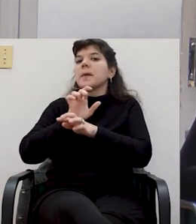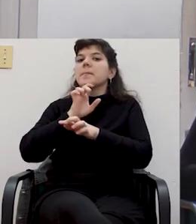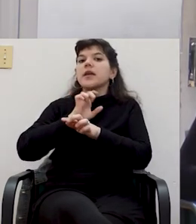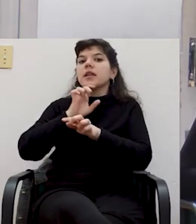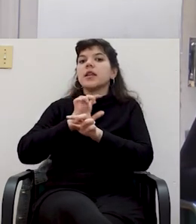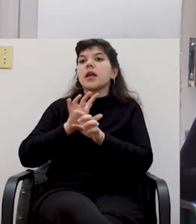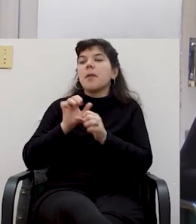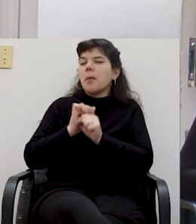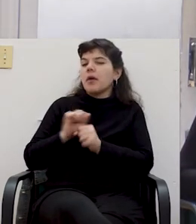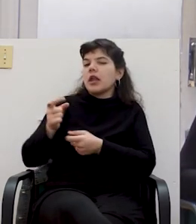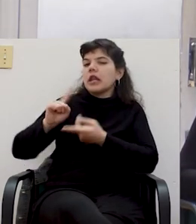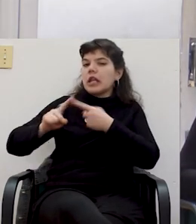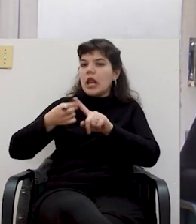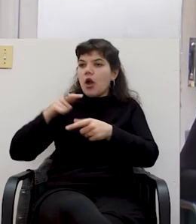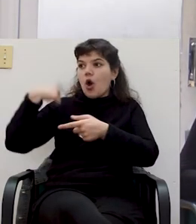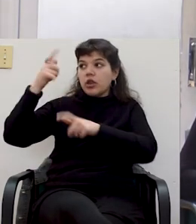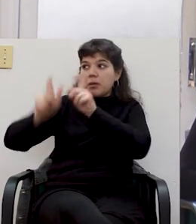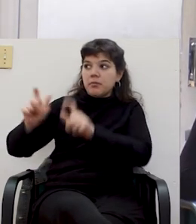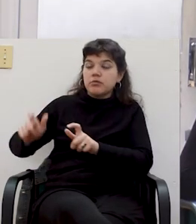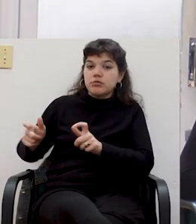poder relacionarnos como seres humanos.